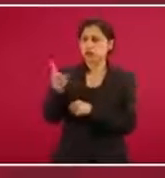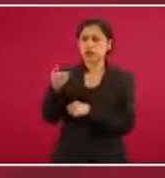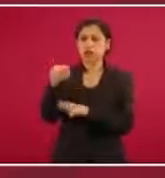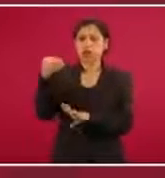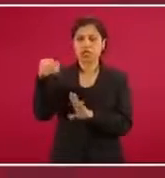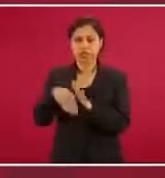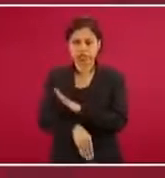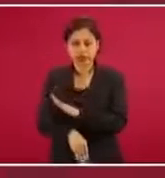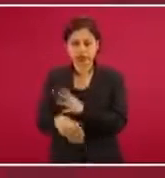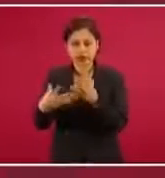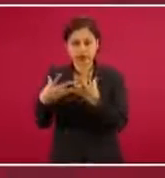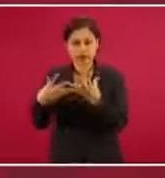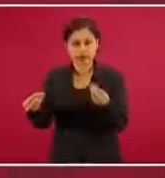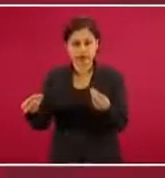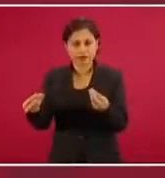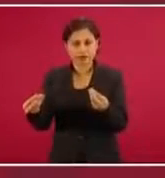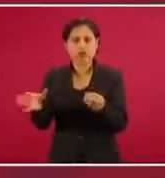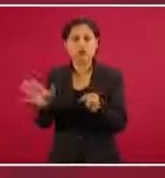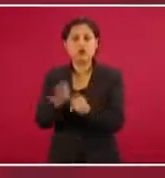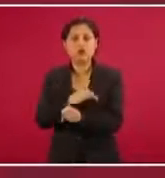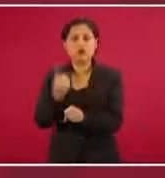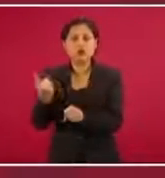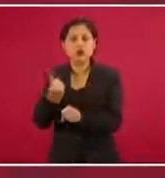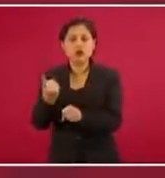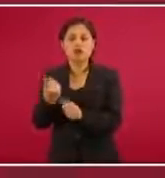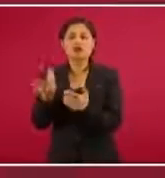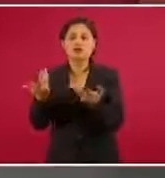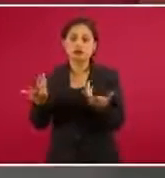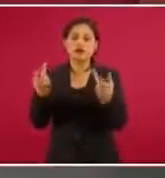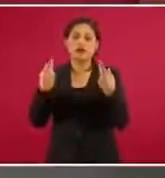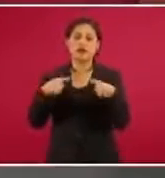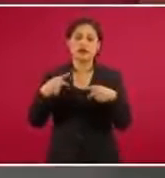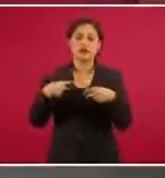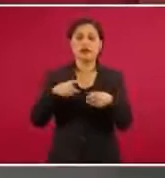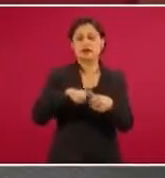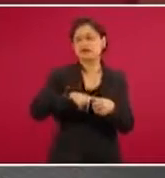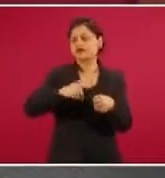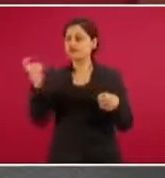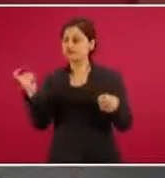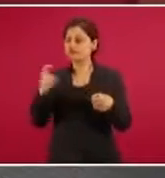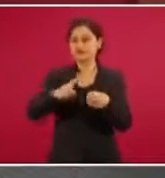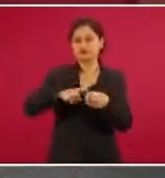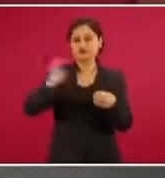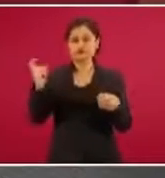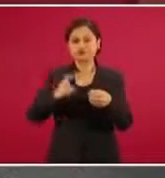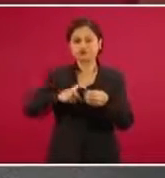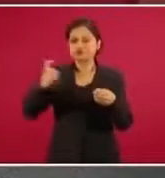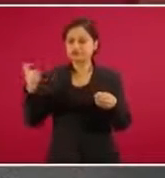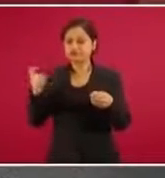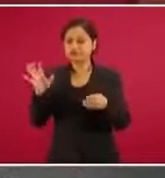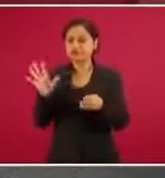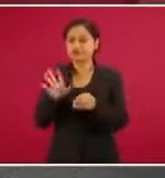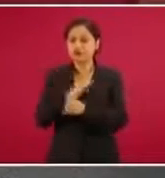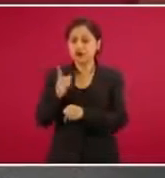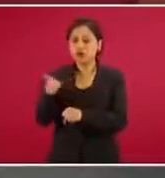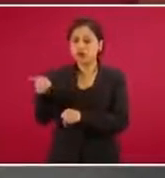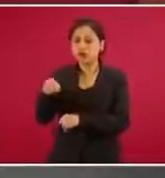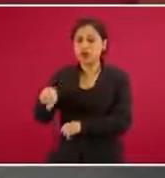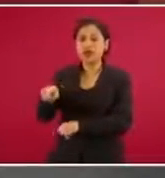sacados del seguro por estas empresas que administran